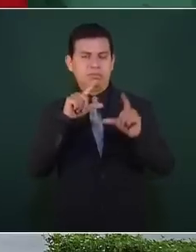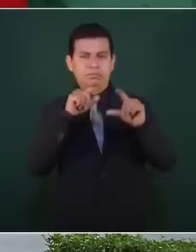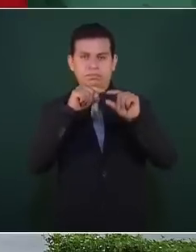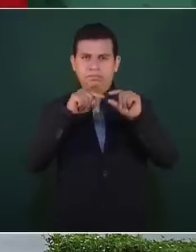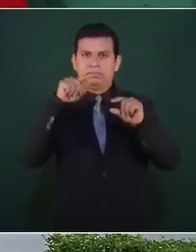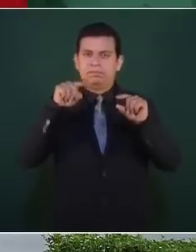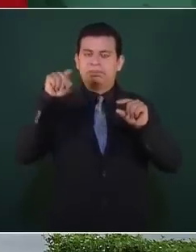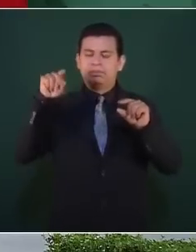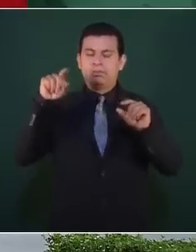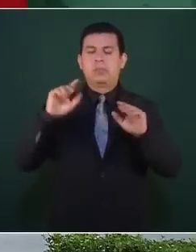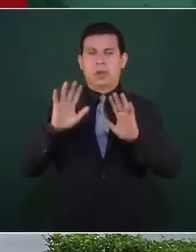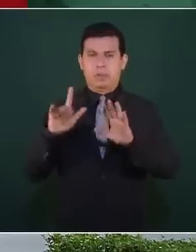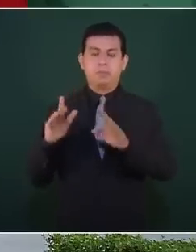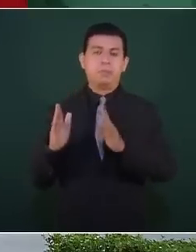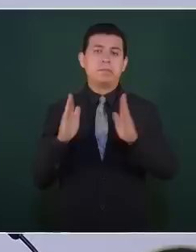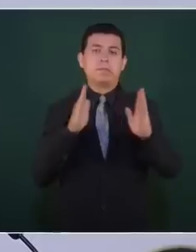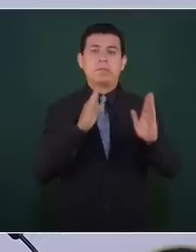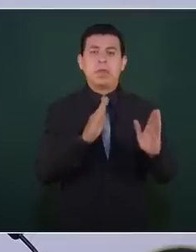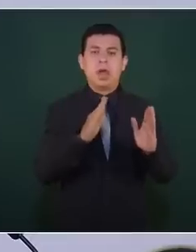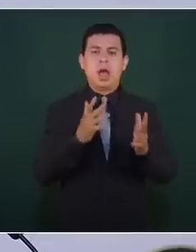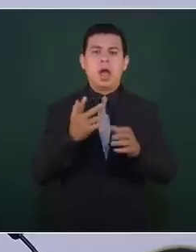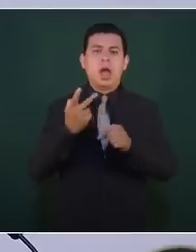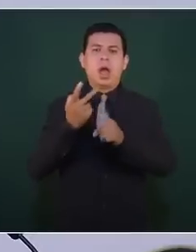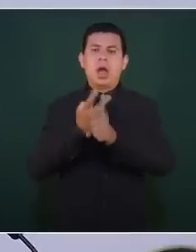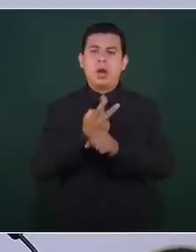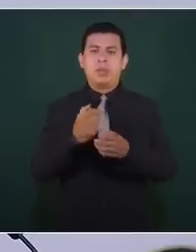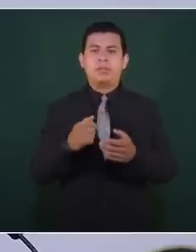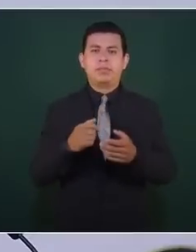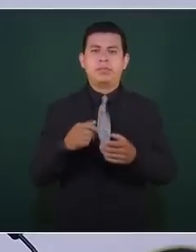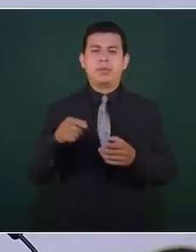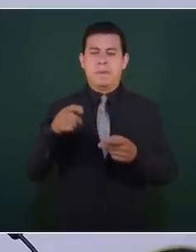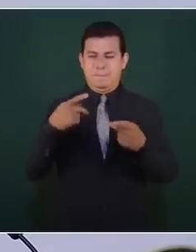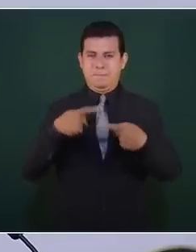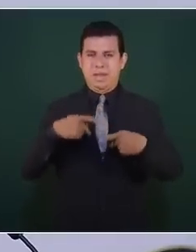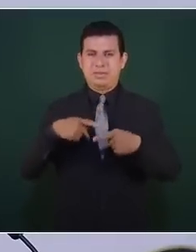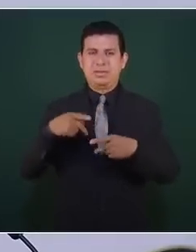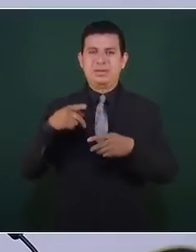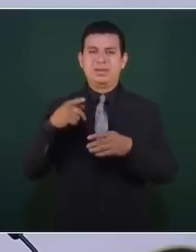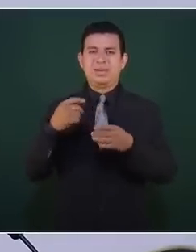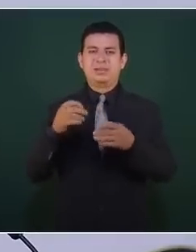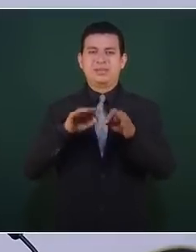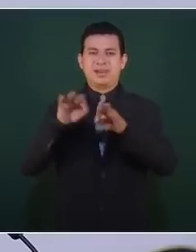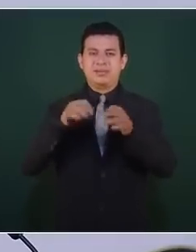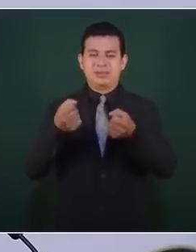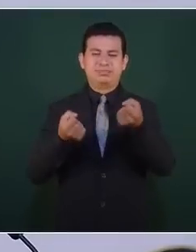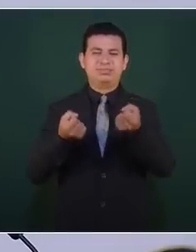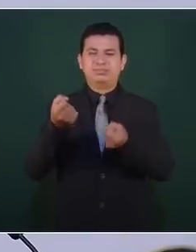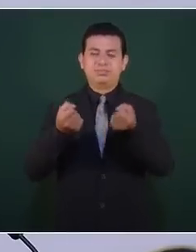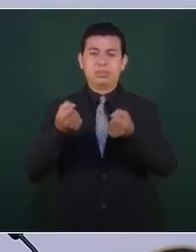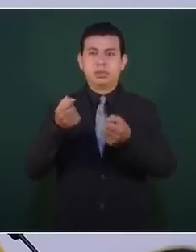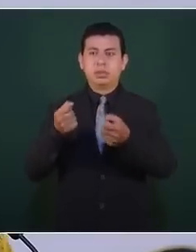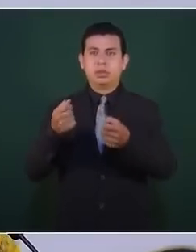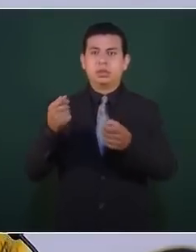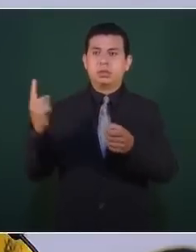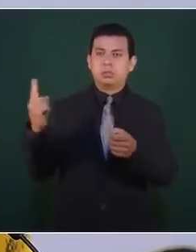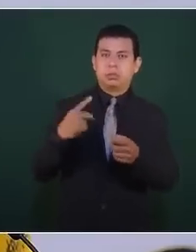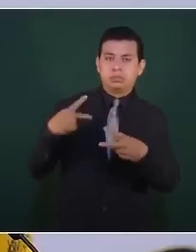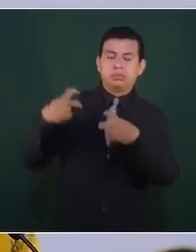En lo que corresponde al robo a transportistas, también hacia la baja, una